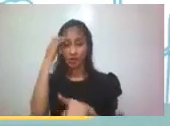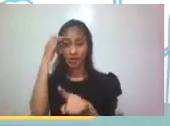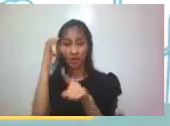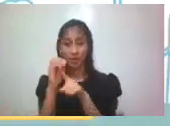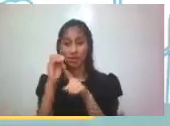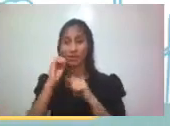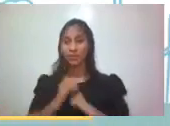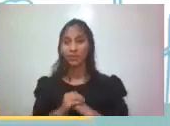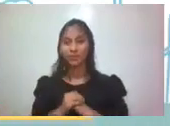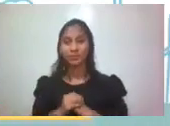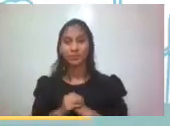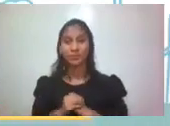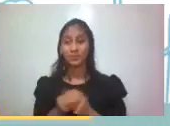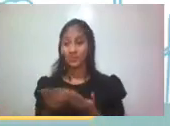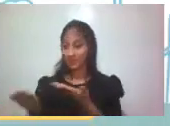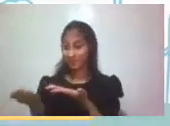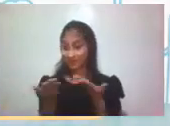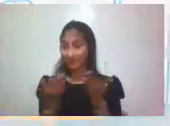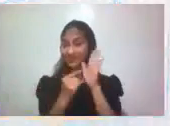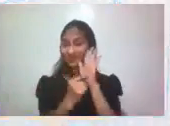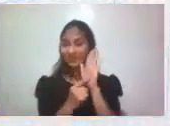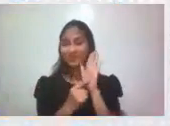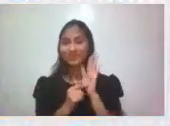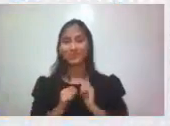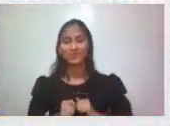objetivo. Adelante, por favor.